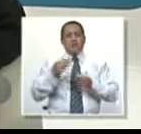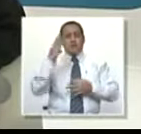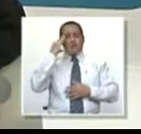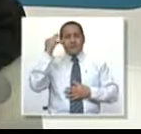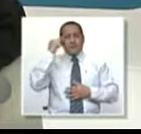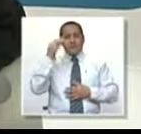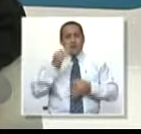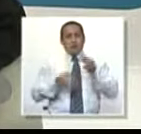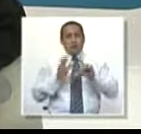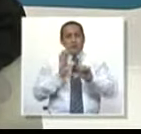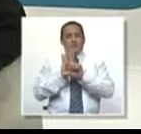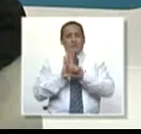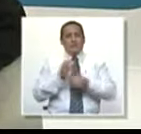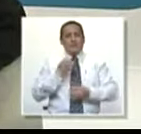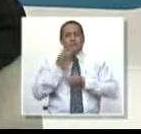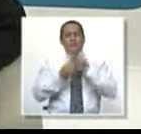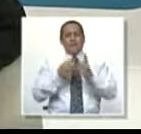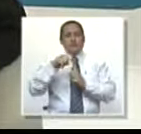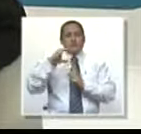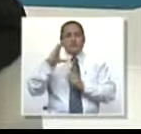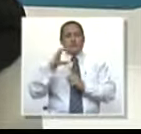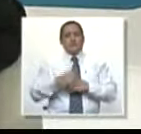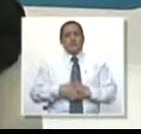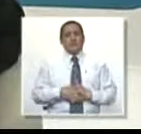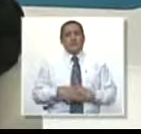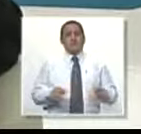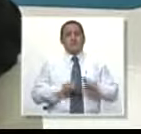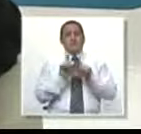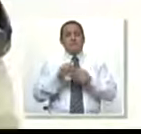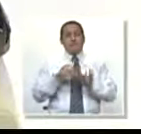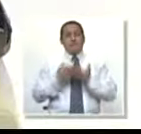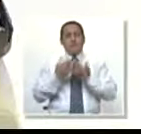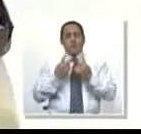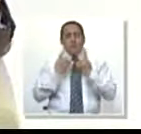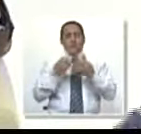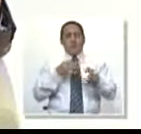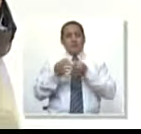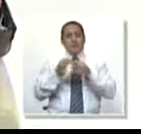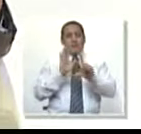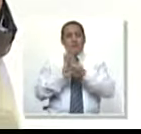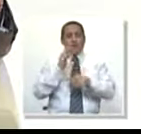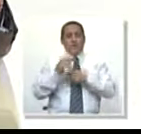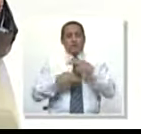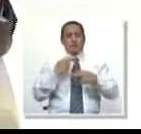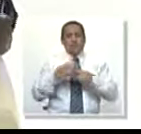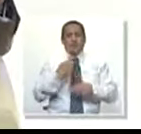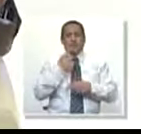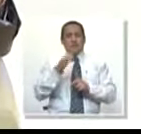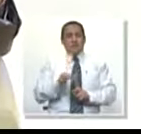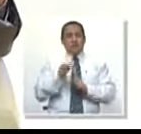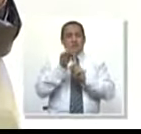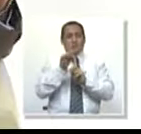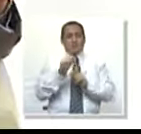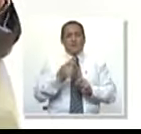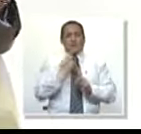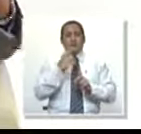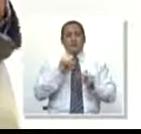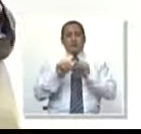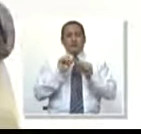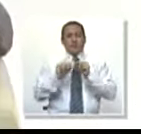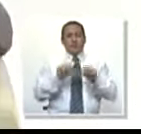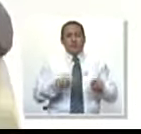constitucional que ya se ha pronunciado sobre esto y perdón y para efectos lamos la legislación nacional ese principio